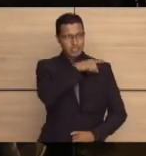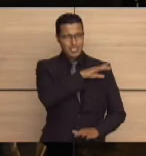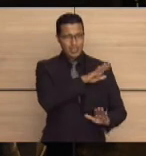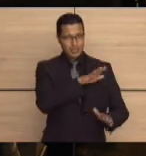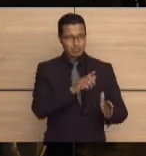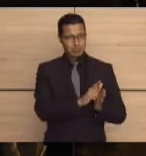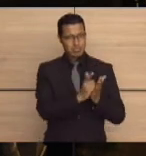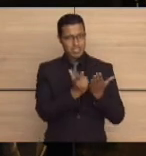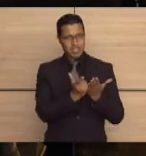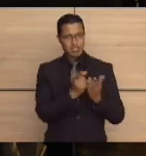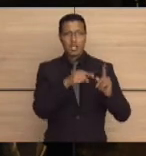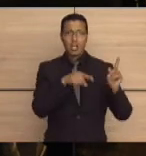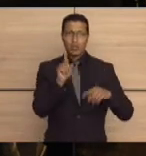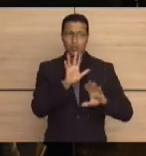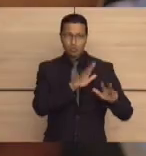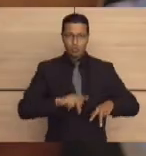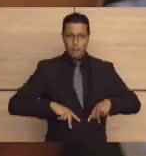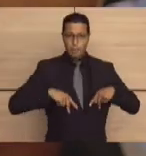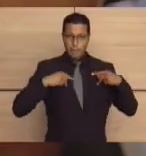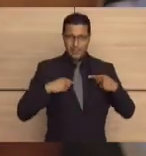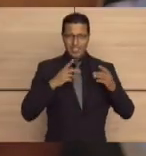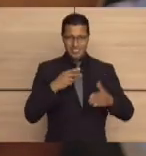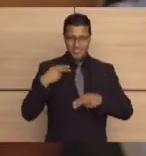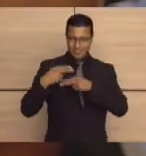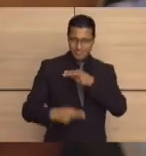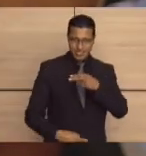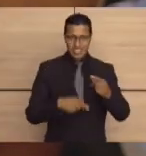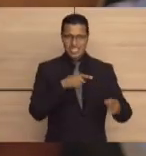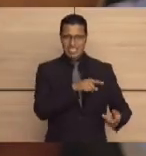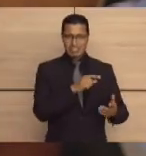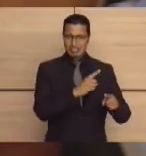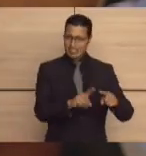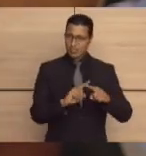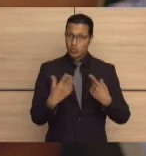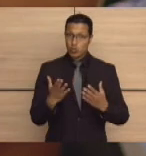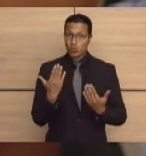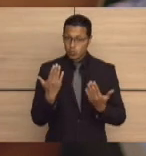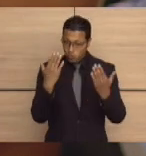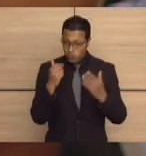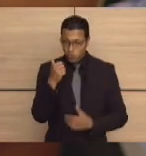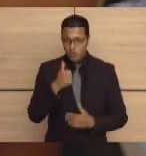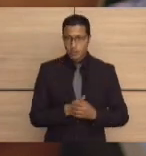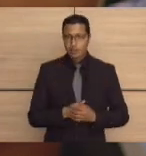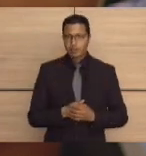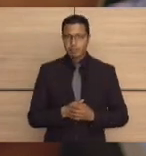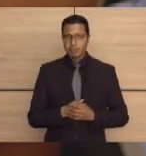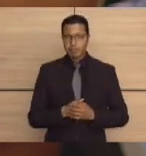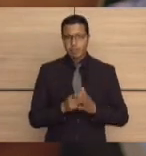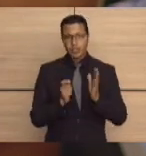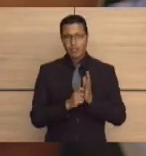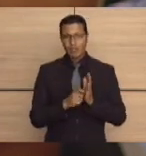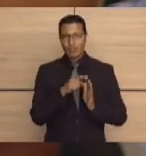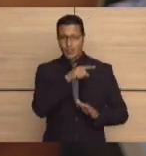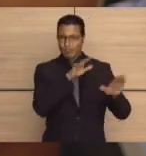hay biografías maravillosas, muy autorizadas, como la de Gerhard Masur, pero yo admiro